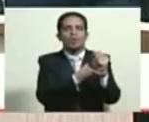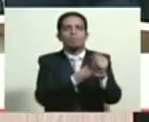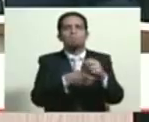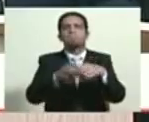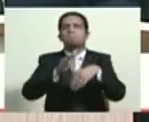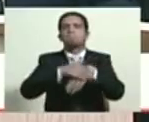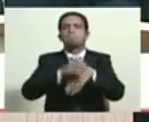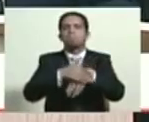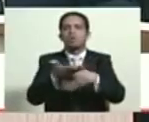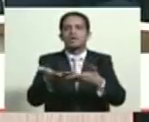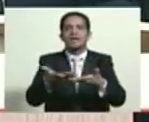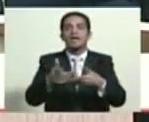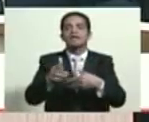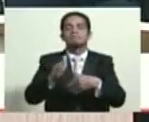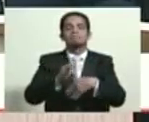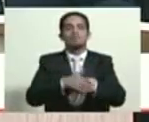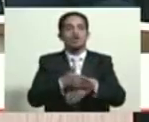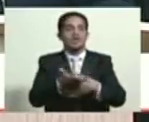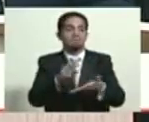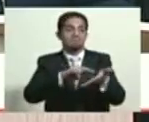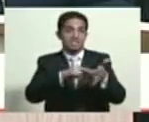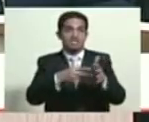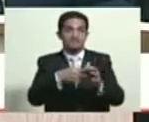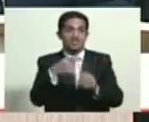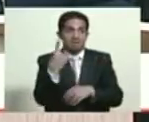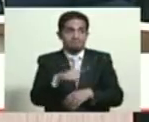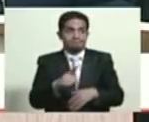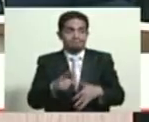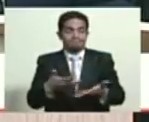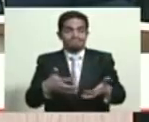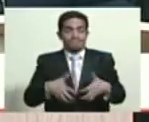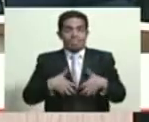porque denotan una inmensa desesperación.